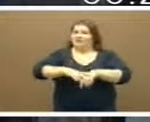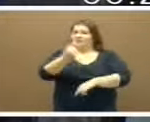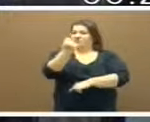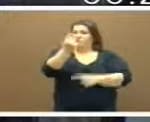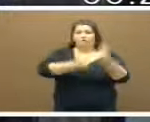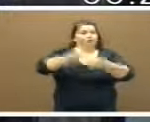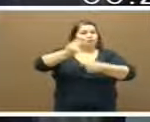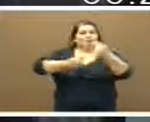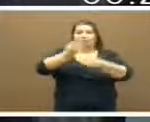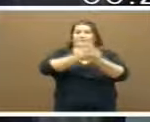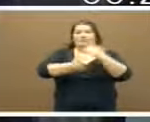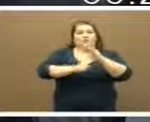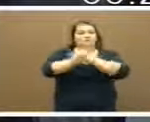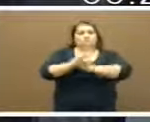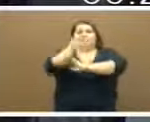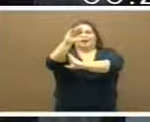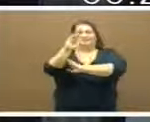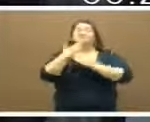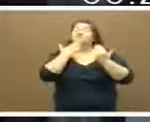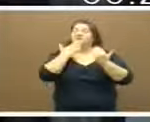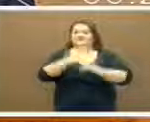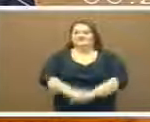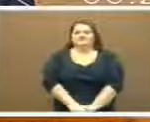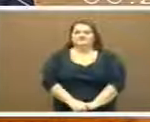el presupuesto para la cooperación al desarrollo. Muchas gracias.